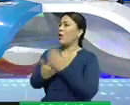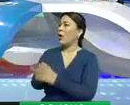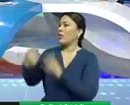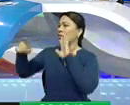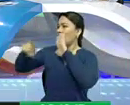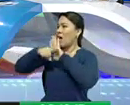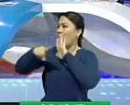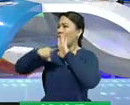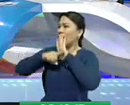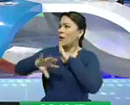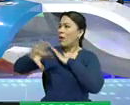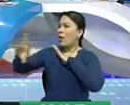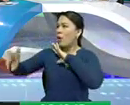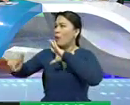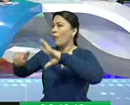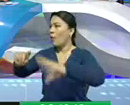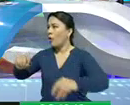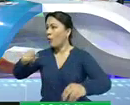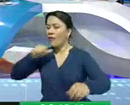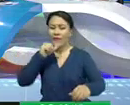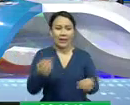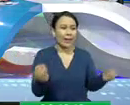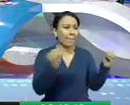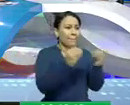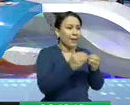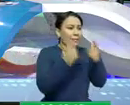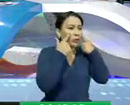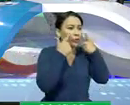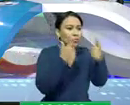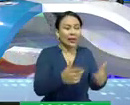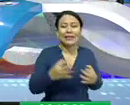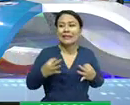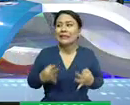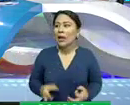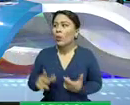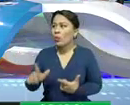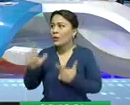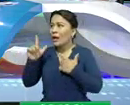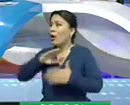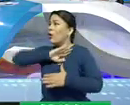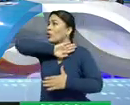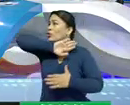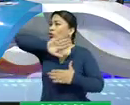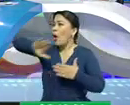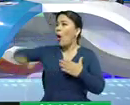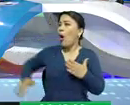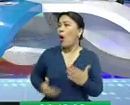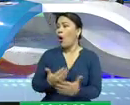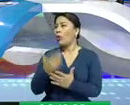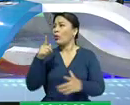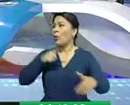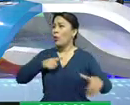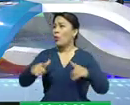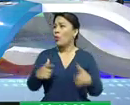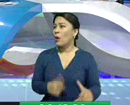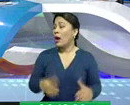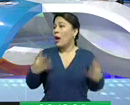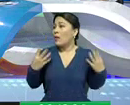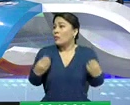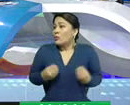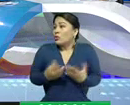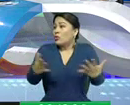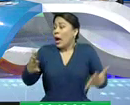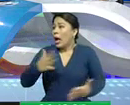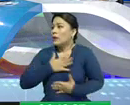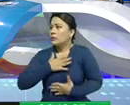propósito de la delincuencia porque no hay en ningún sitio de la ciudad de guayaquil me quería los amables televidentes algún momento para estar en tranquilidad que no está